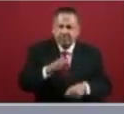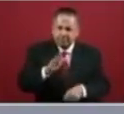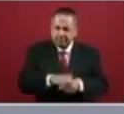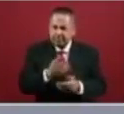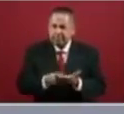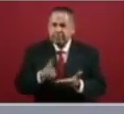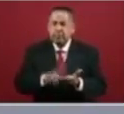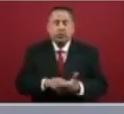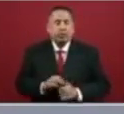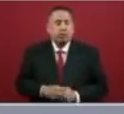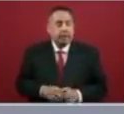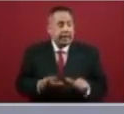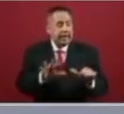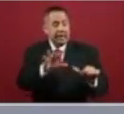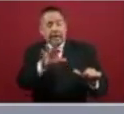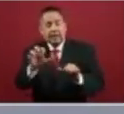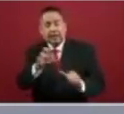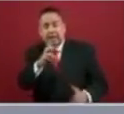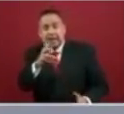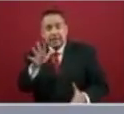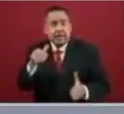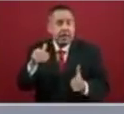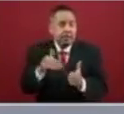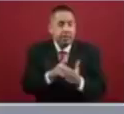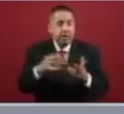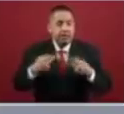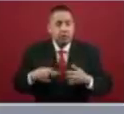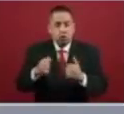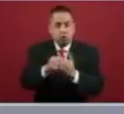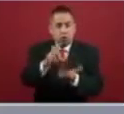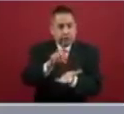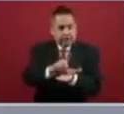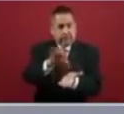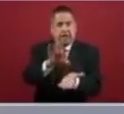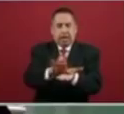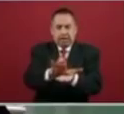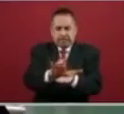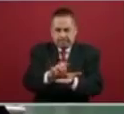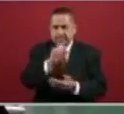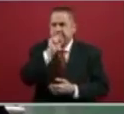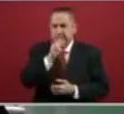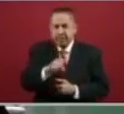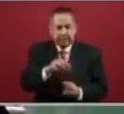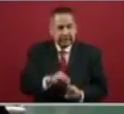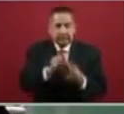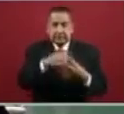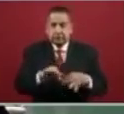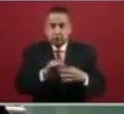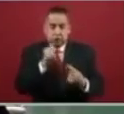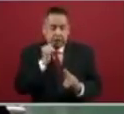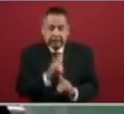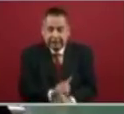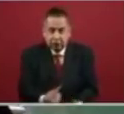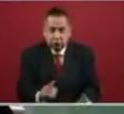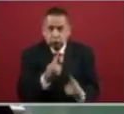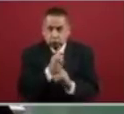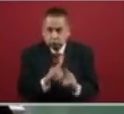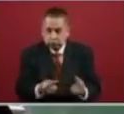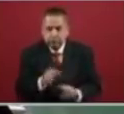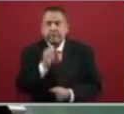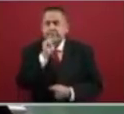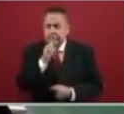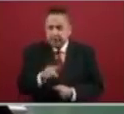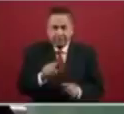610 mil personas con discapacidad, en especial niñas y niños,